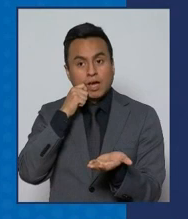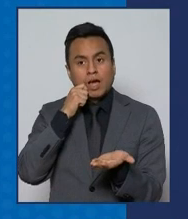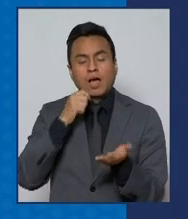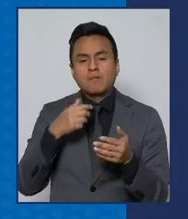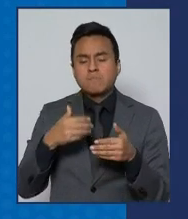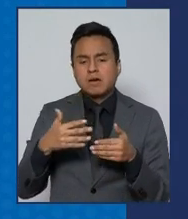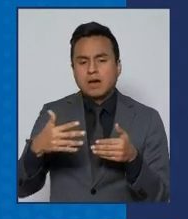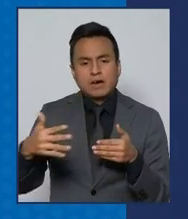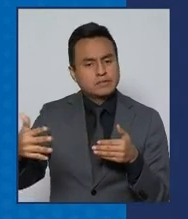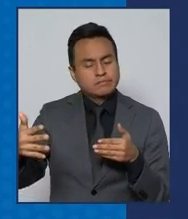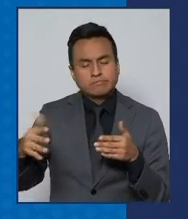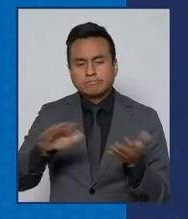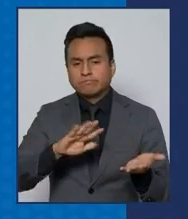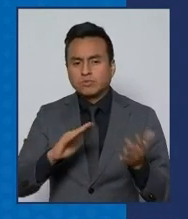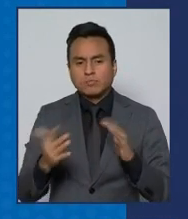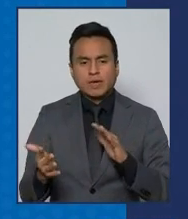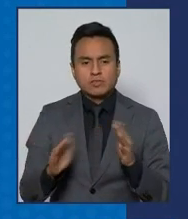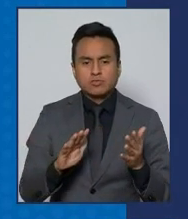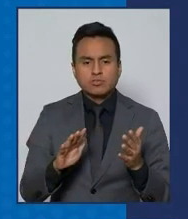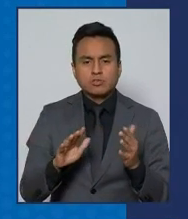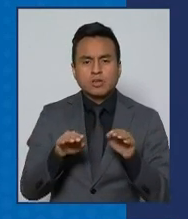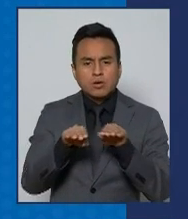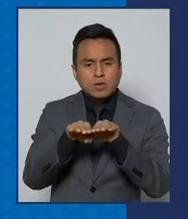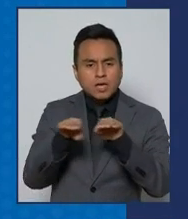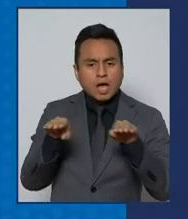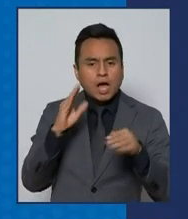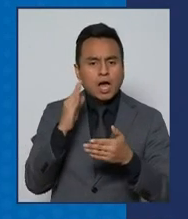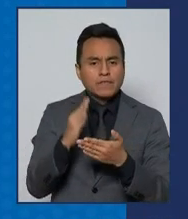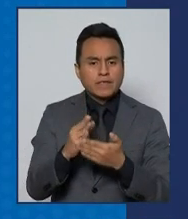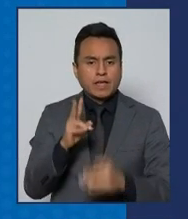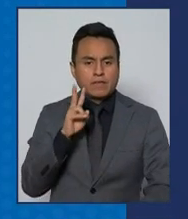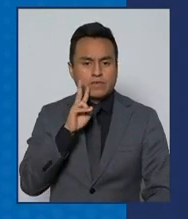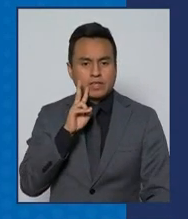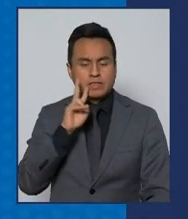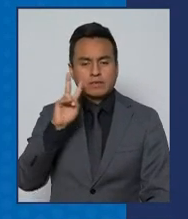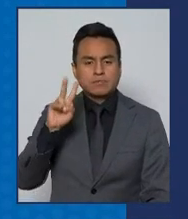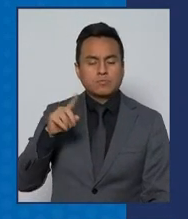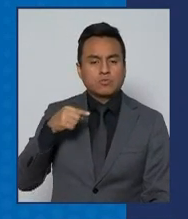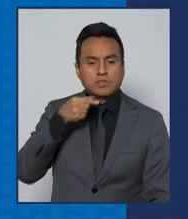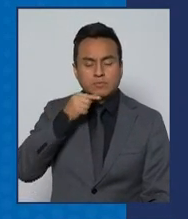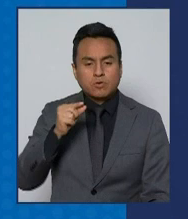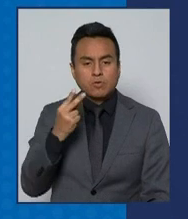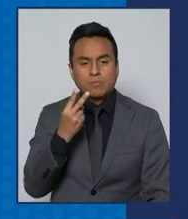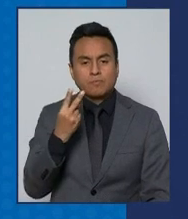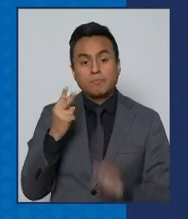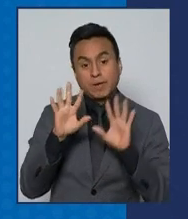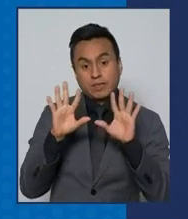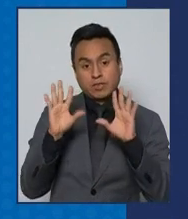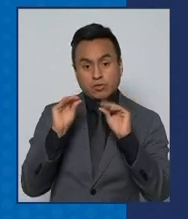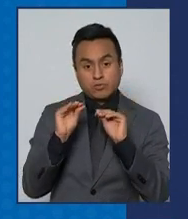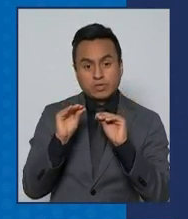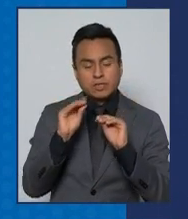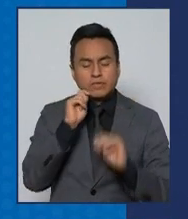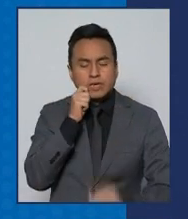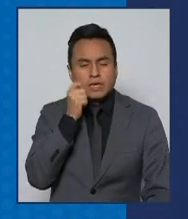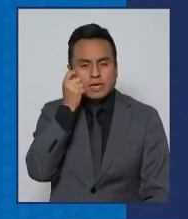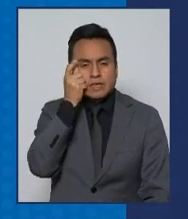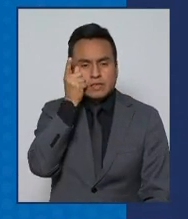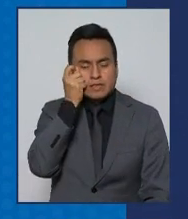prolongar por lo menos, para homogeneizar, hasta el viernes próximo a las 22 horas, pero en el entendido